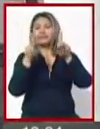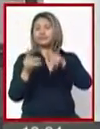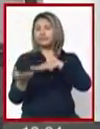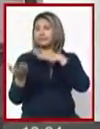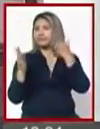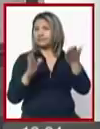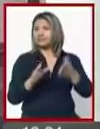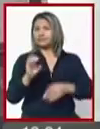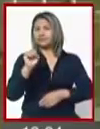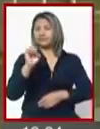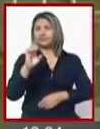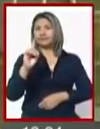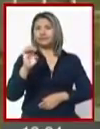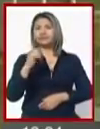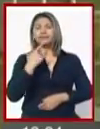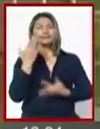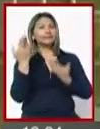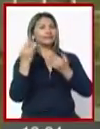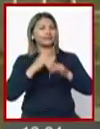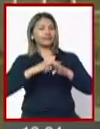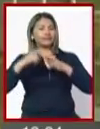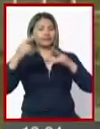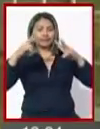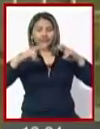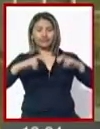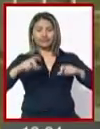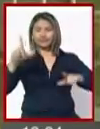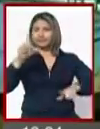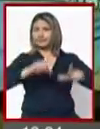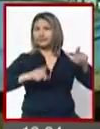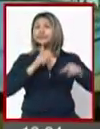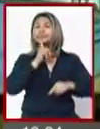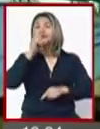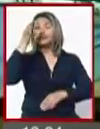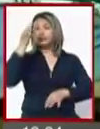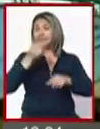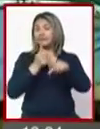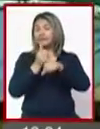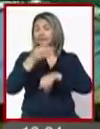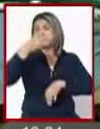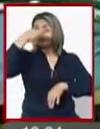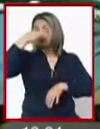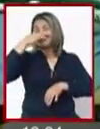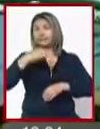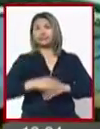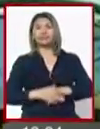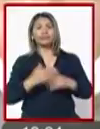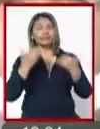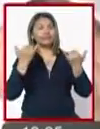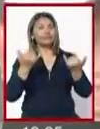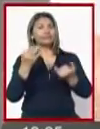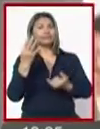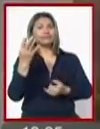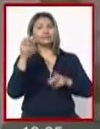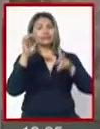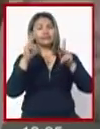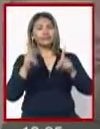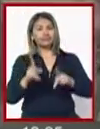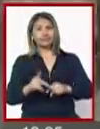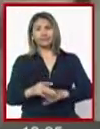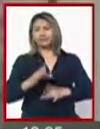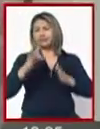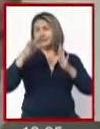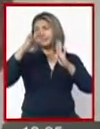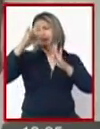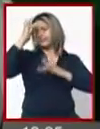vida y el CDS aguarda los resultados de análisis para confirmar si fue por influenza. Actualmente hay 4 pacientes en